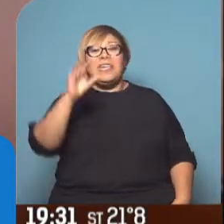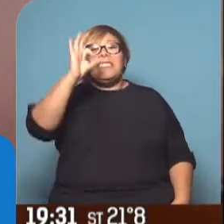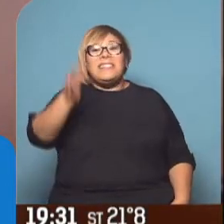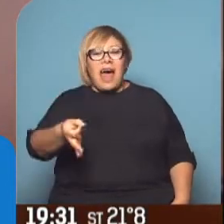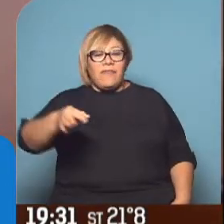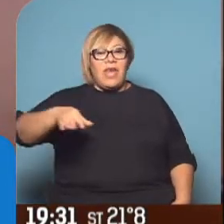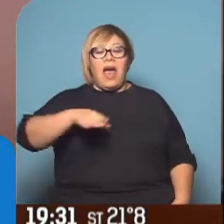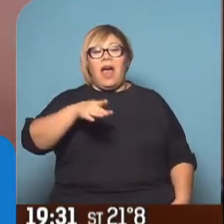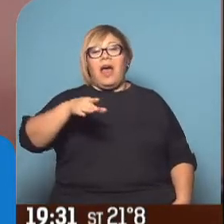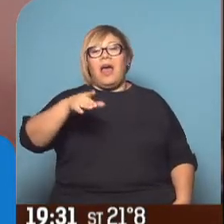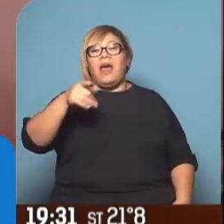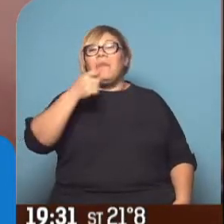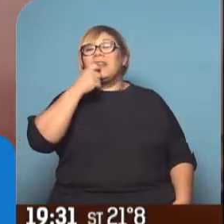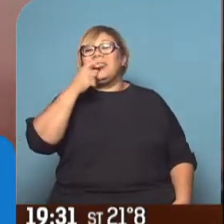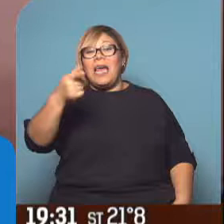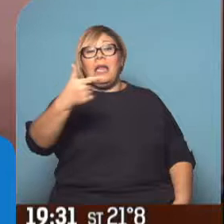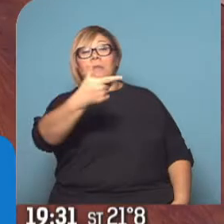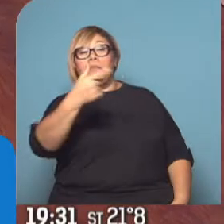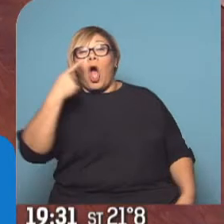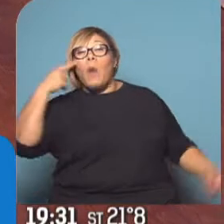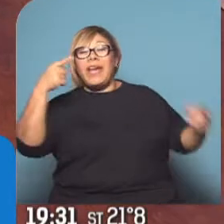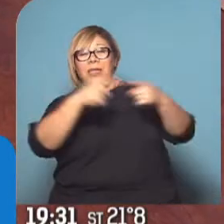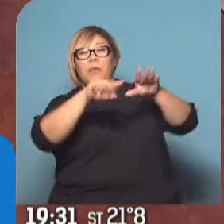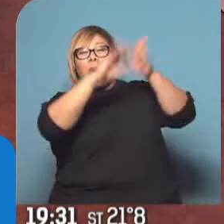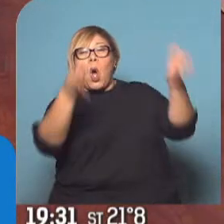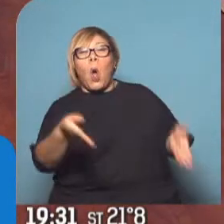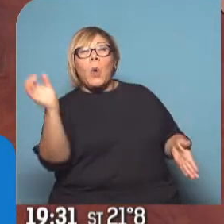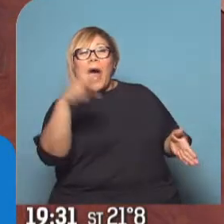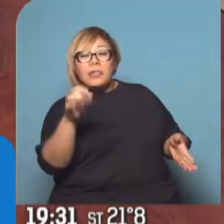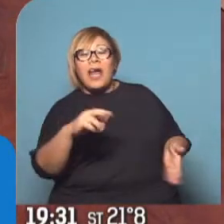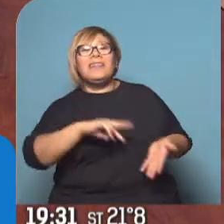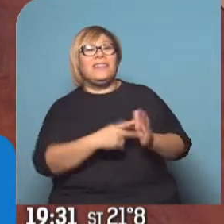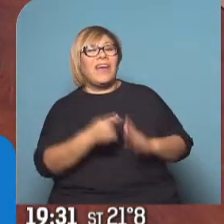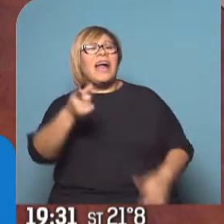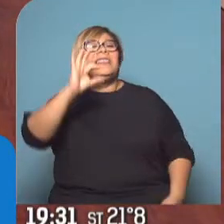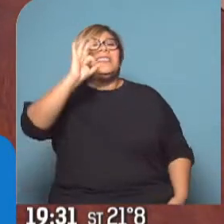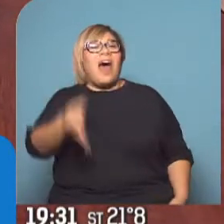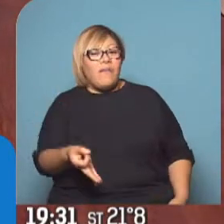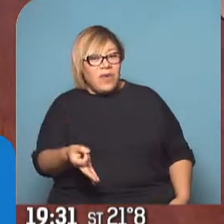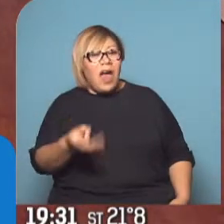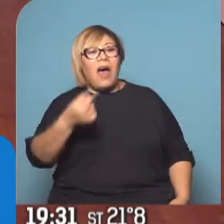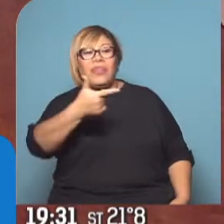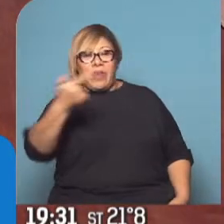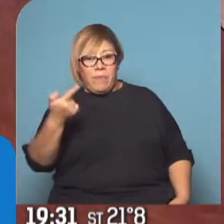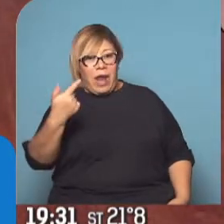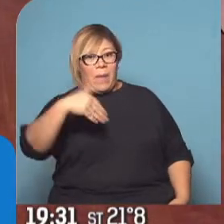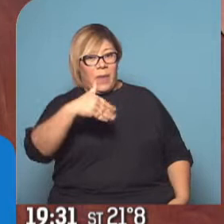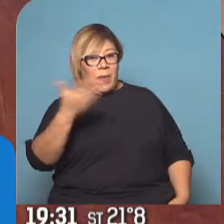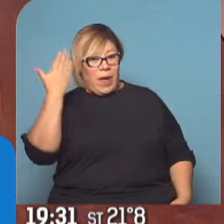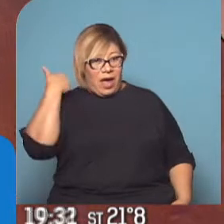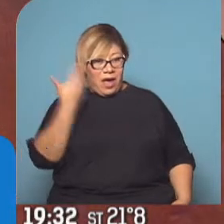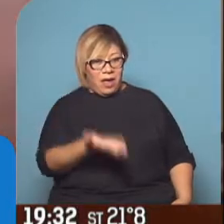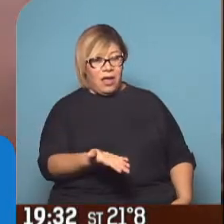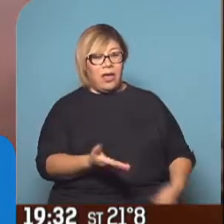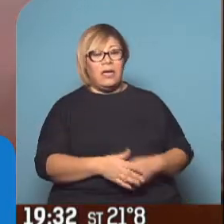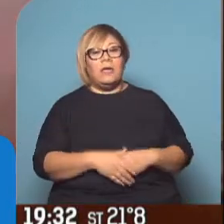estaba al disparar hacia un tacho de basura, al menos. Después tendría que mostrar. La otra cuestión es que hay que ver. Obviamente en ese